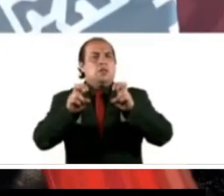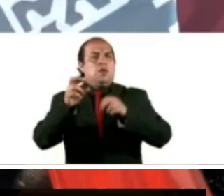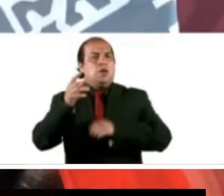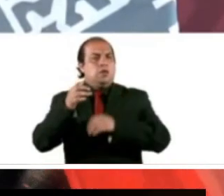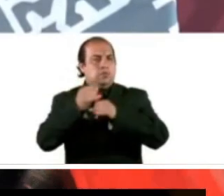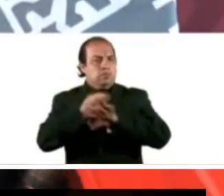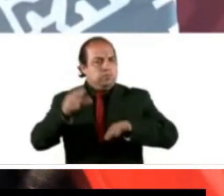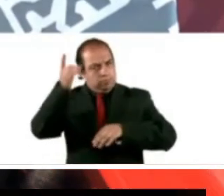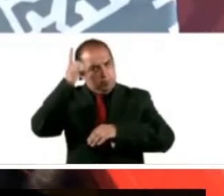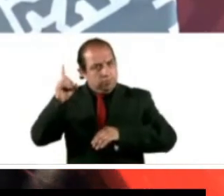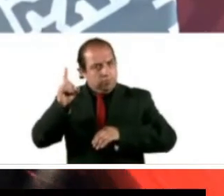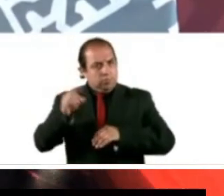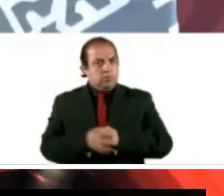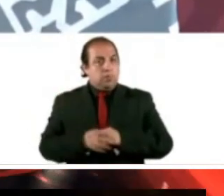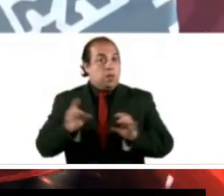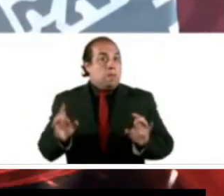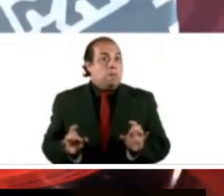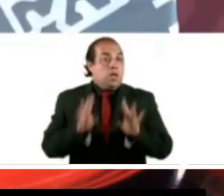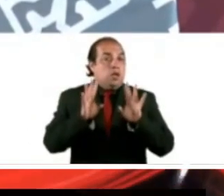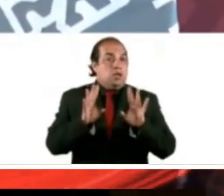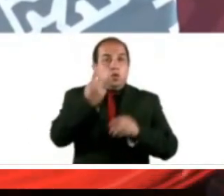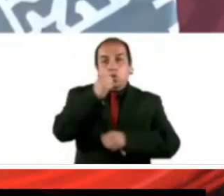se cumple un año de la tragedia,